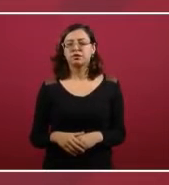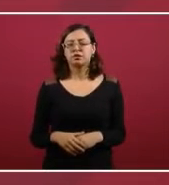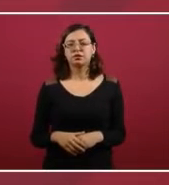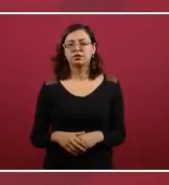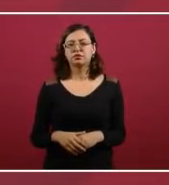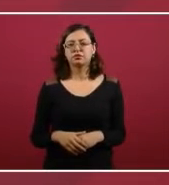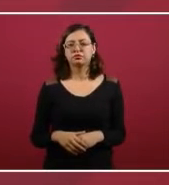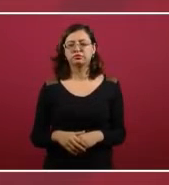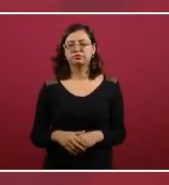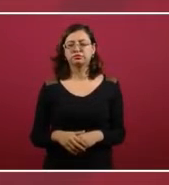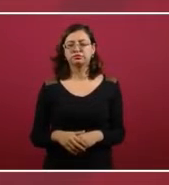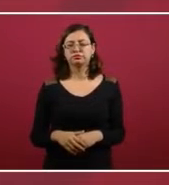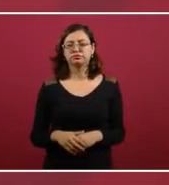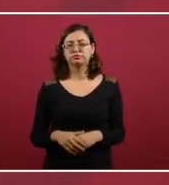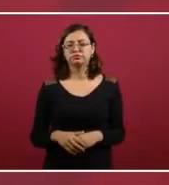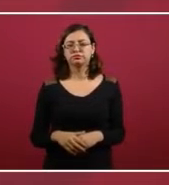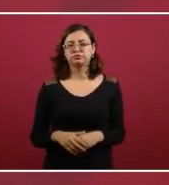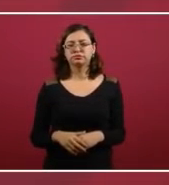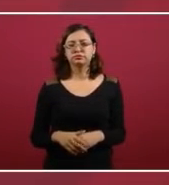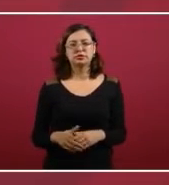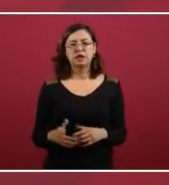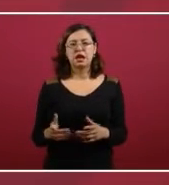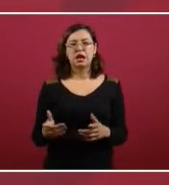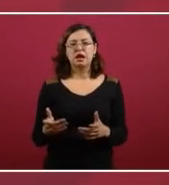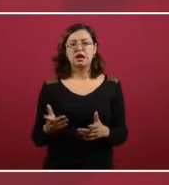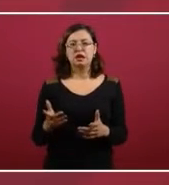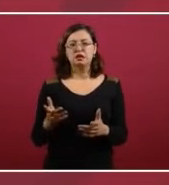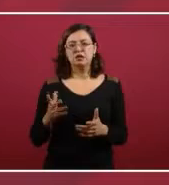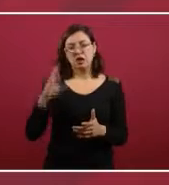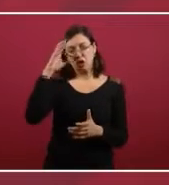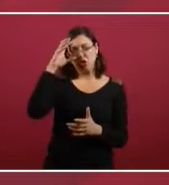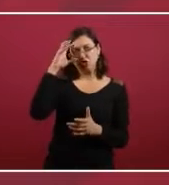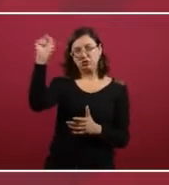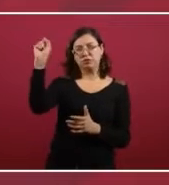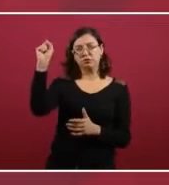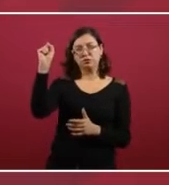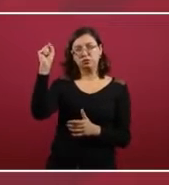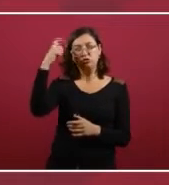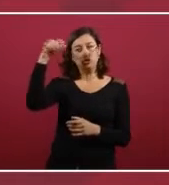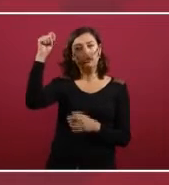independientemente de lo conceptual, de lo teórico,